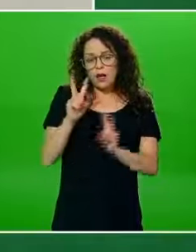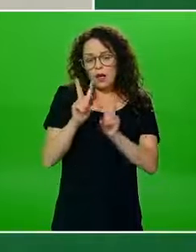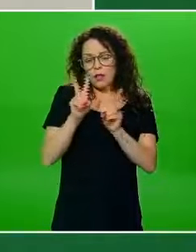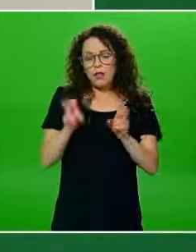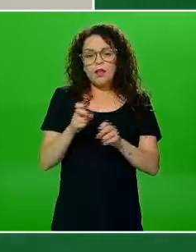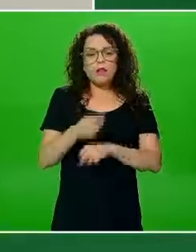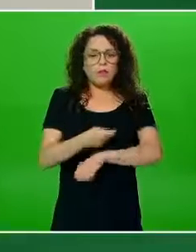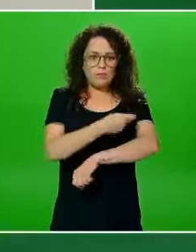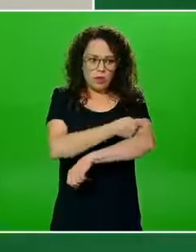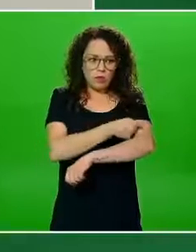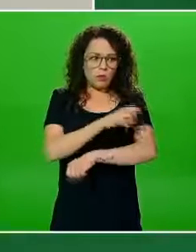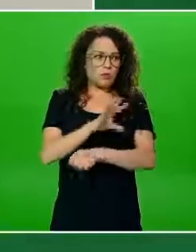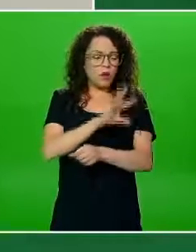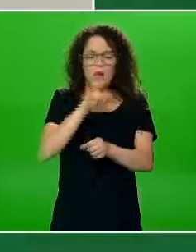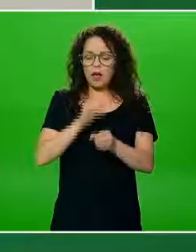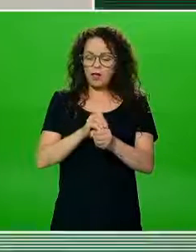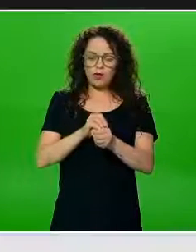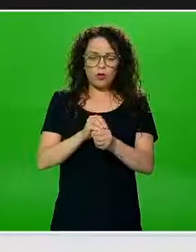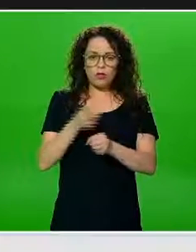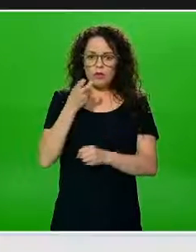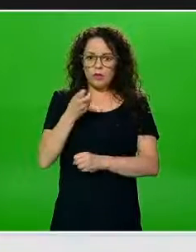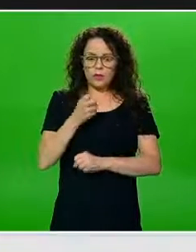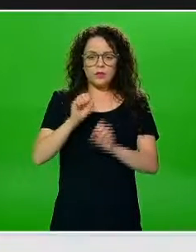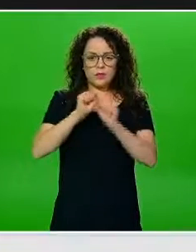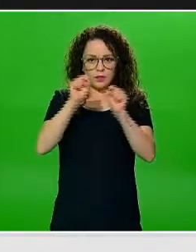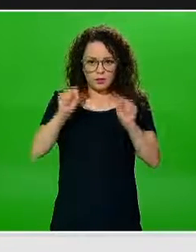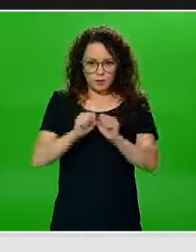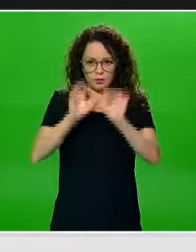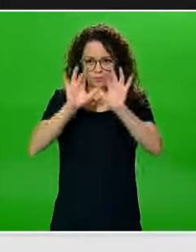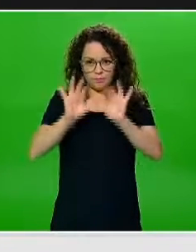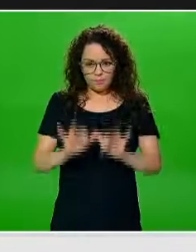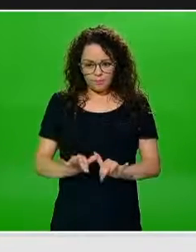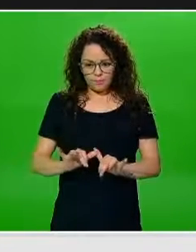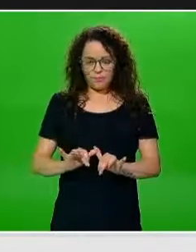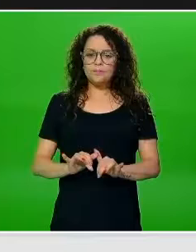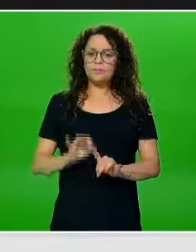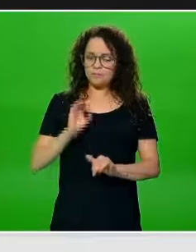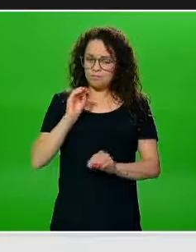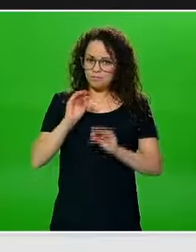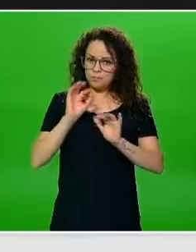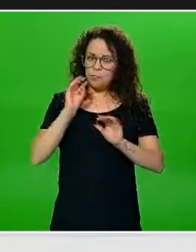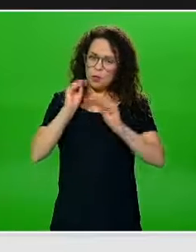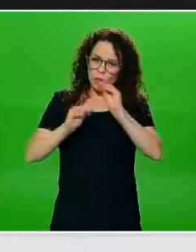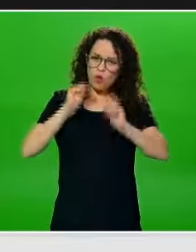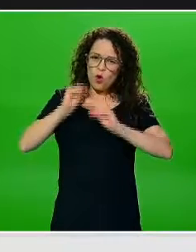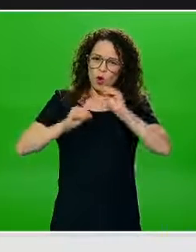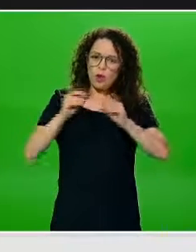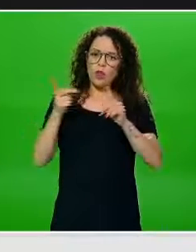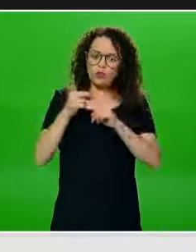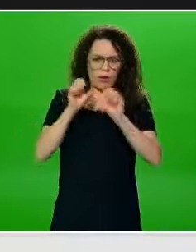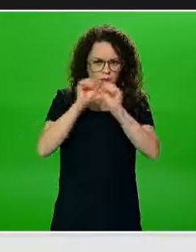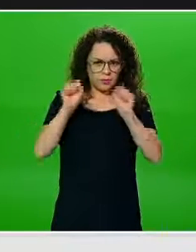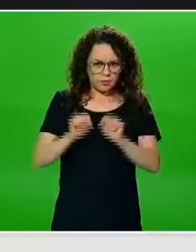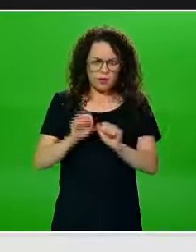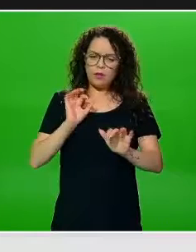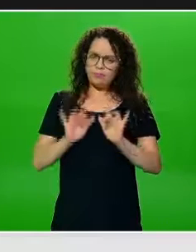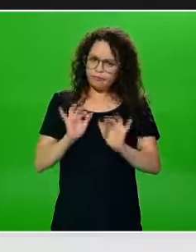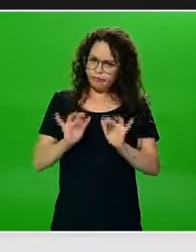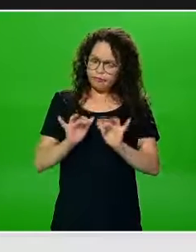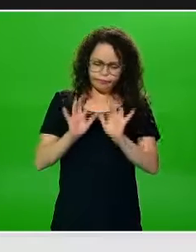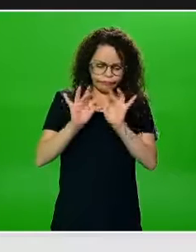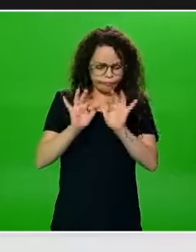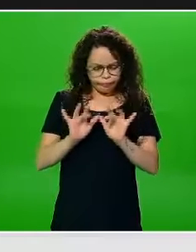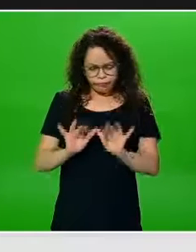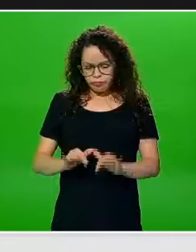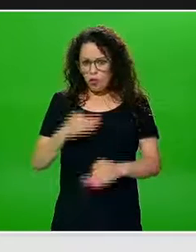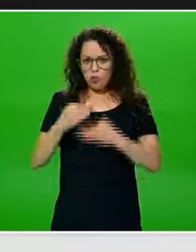obviamente inmersa al momento de aplicarse. Y esta información va subiendo, es decir, se va capturando. En ocasiones se puede hacer una